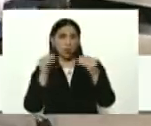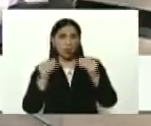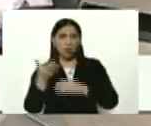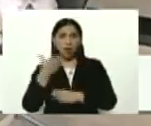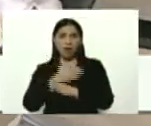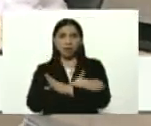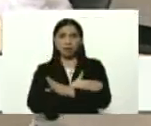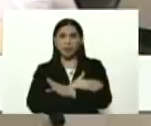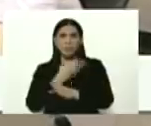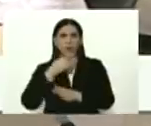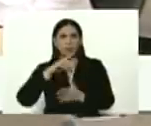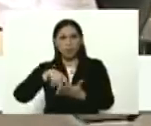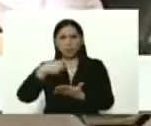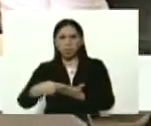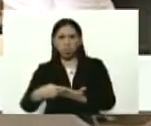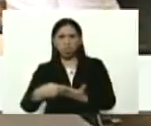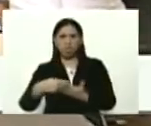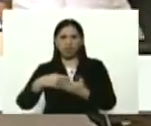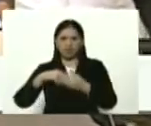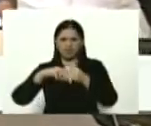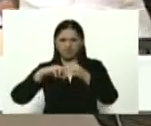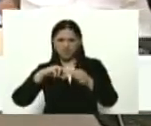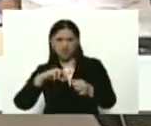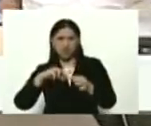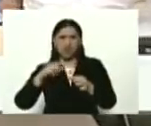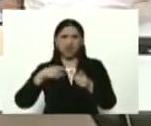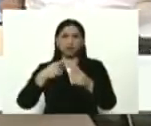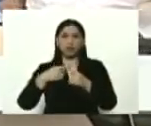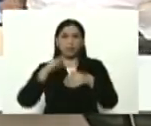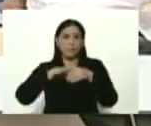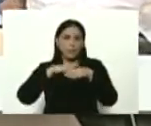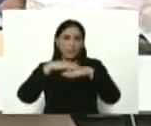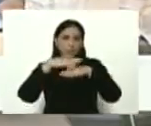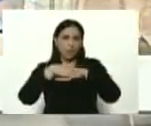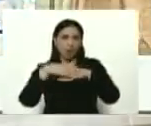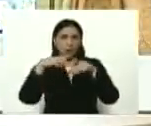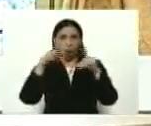no se caía, se raspaba la rodilla, se abría un hueco y le ponían llantén, Silvia.